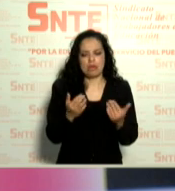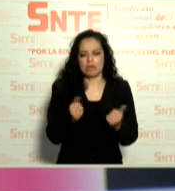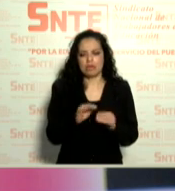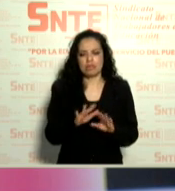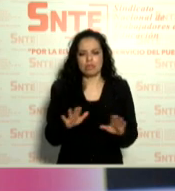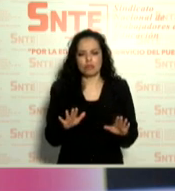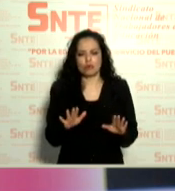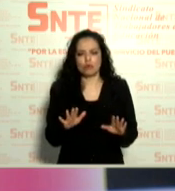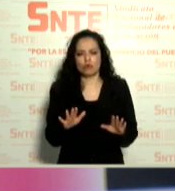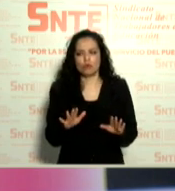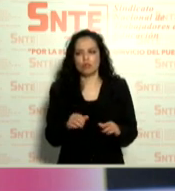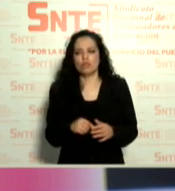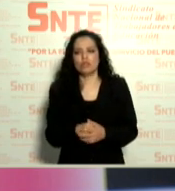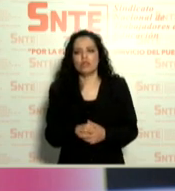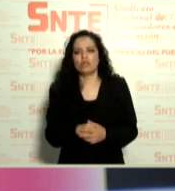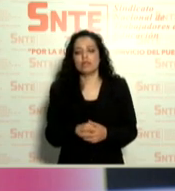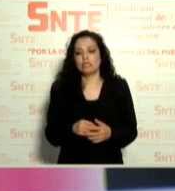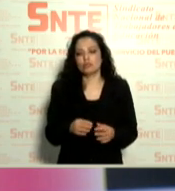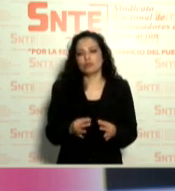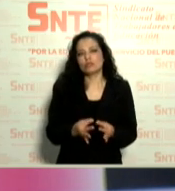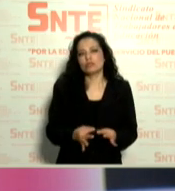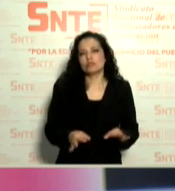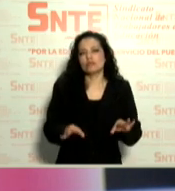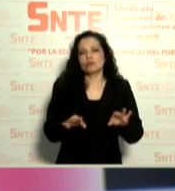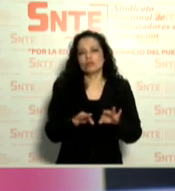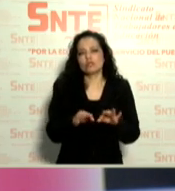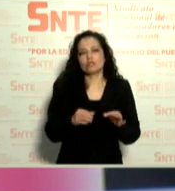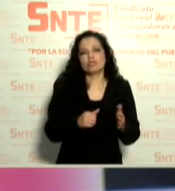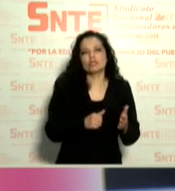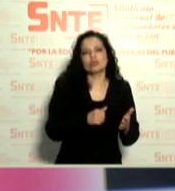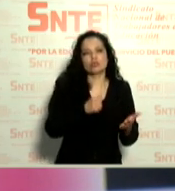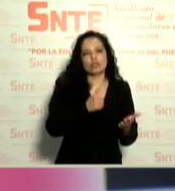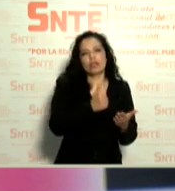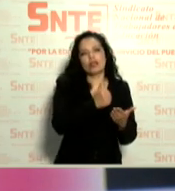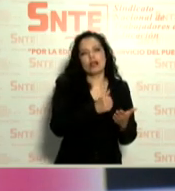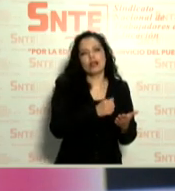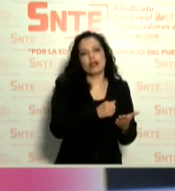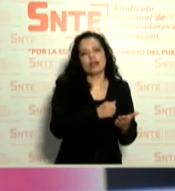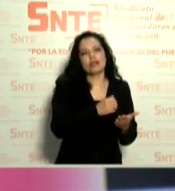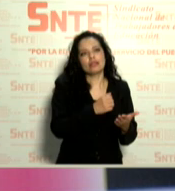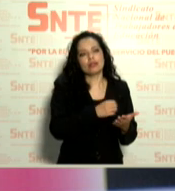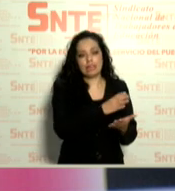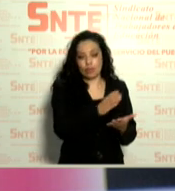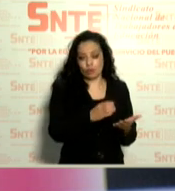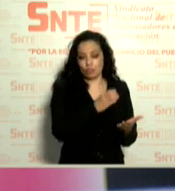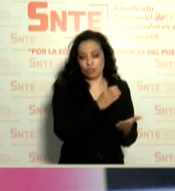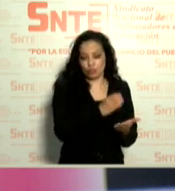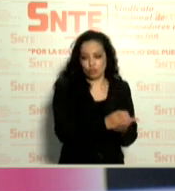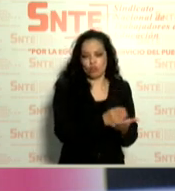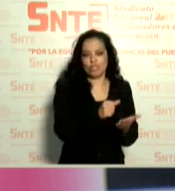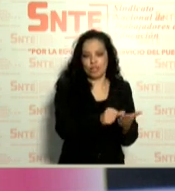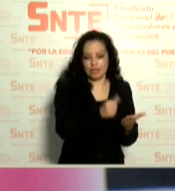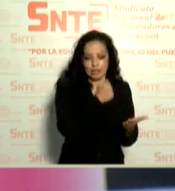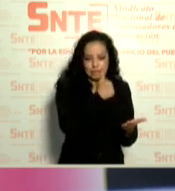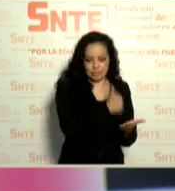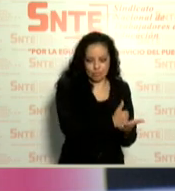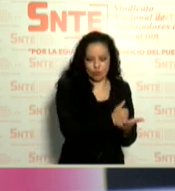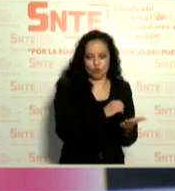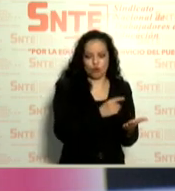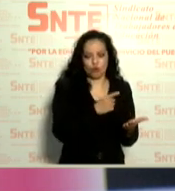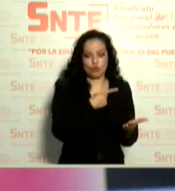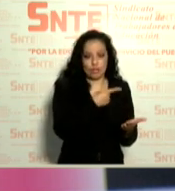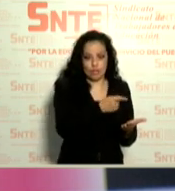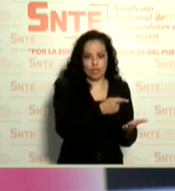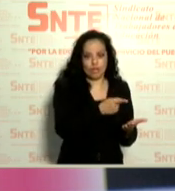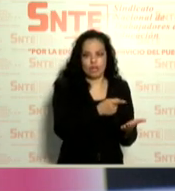una de nuestras causas fundacionales. Ayer, la Suprema Corte de la Nación autorizó la